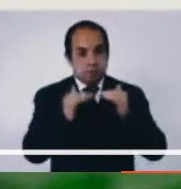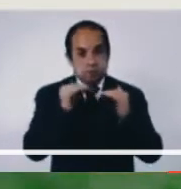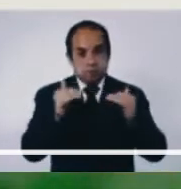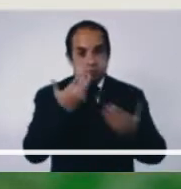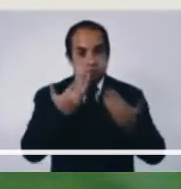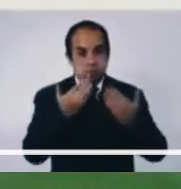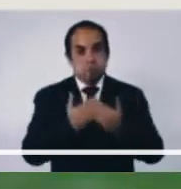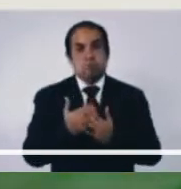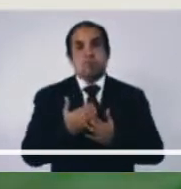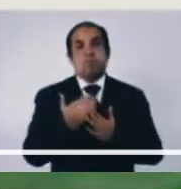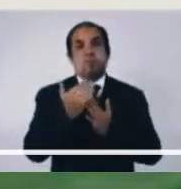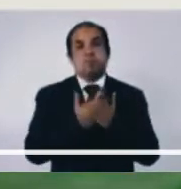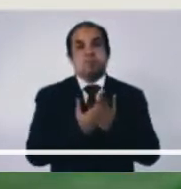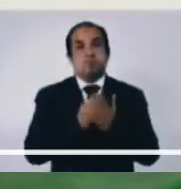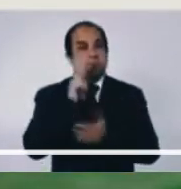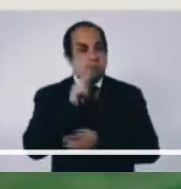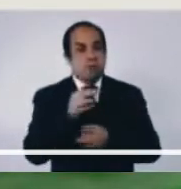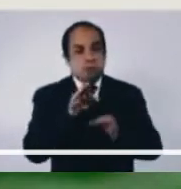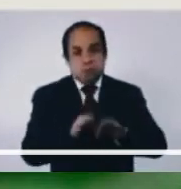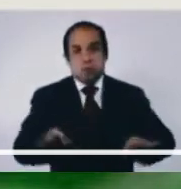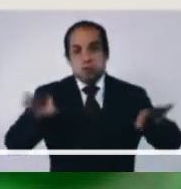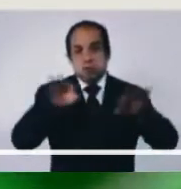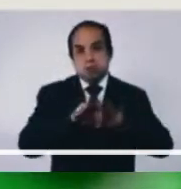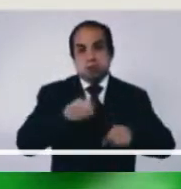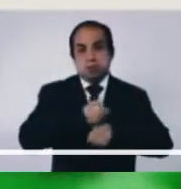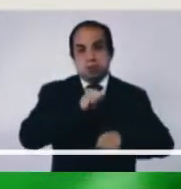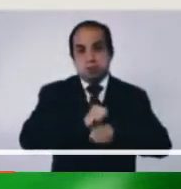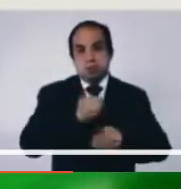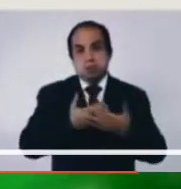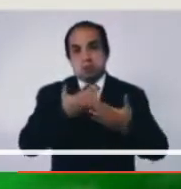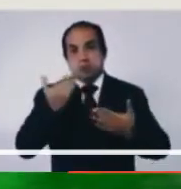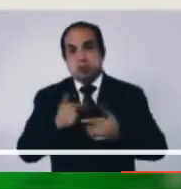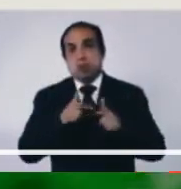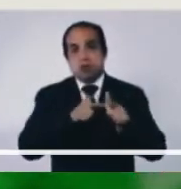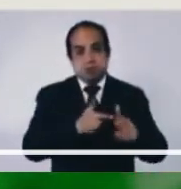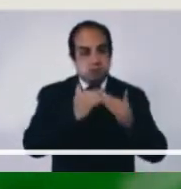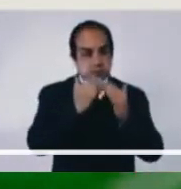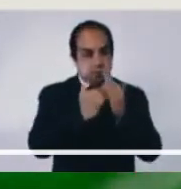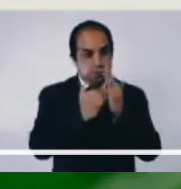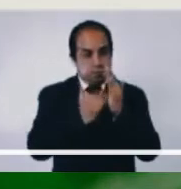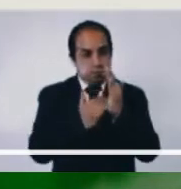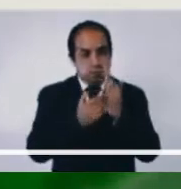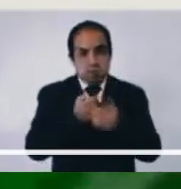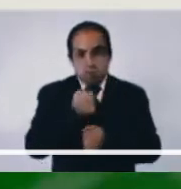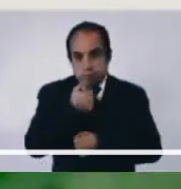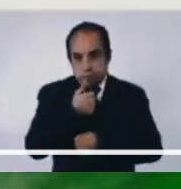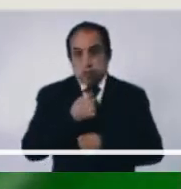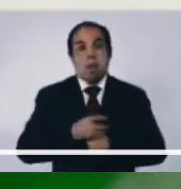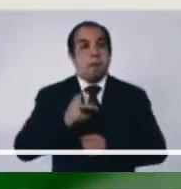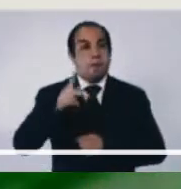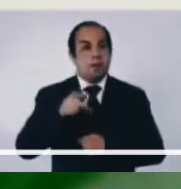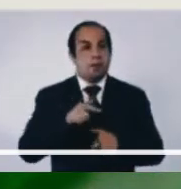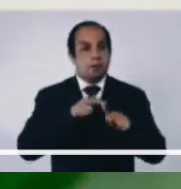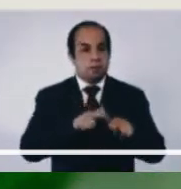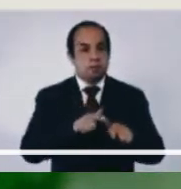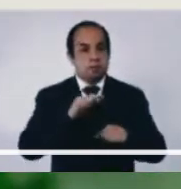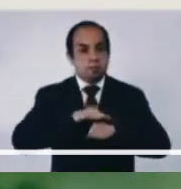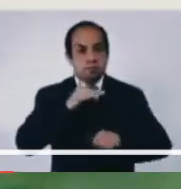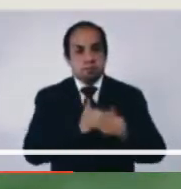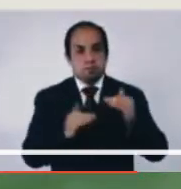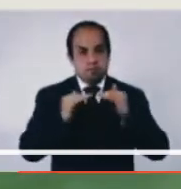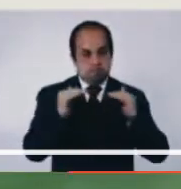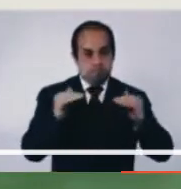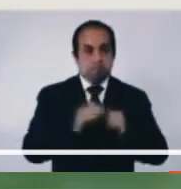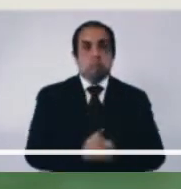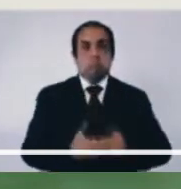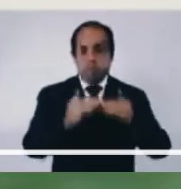con las reducciones que llegamos a ver muy importantes en las semanas previas. Entonces, sigue bajando un poco, pero sí con mucha más estabilidad. Siguiente.